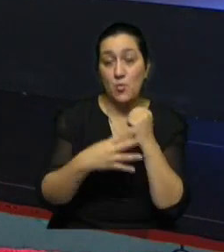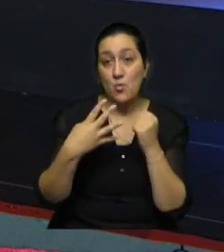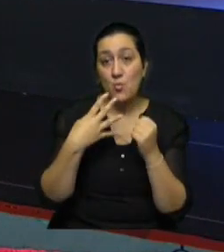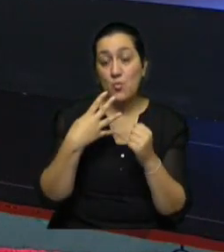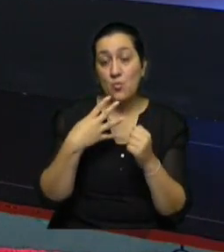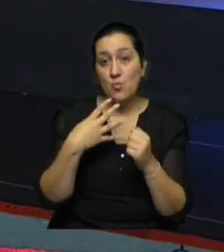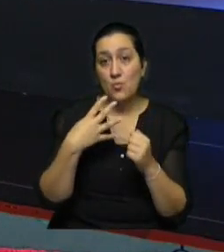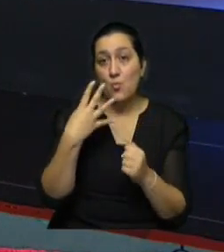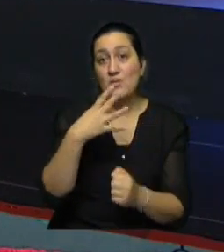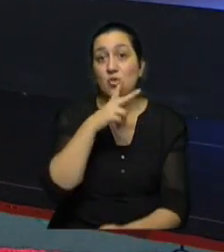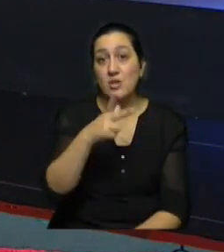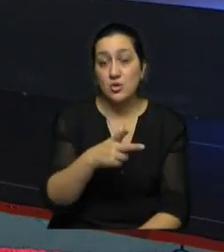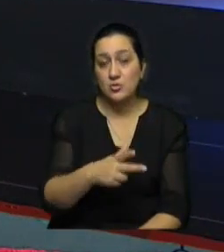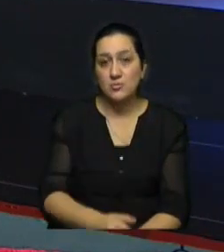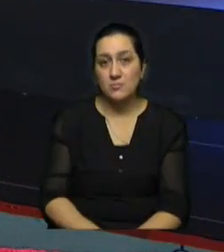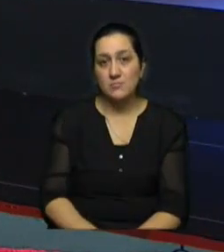cargo.